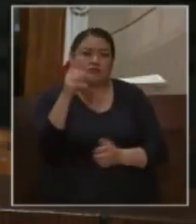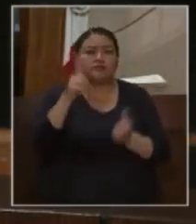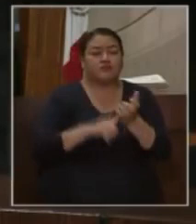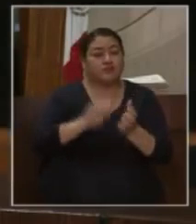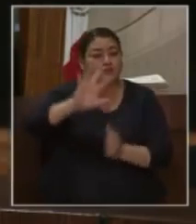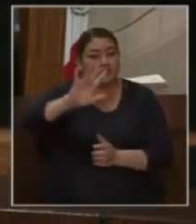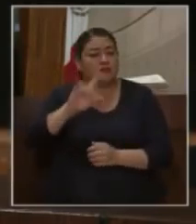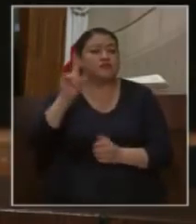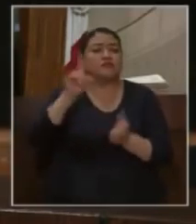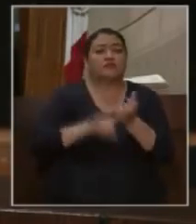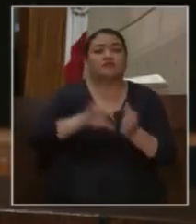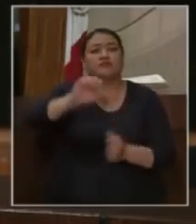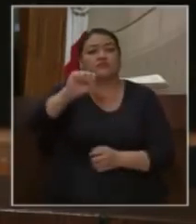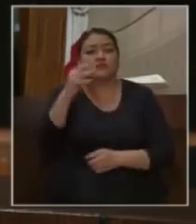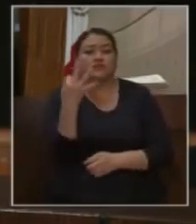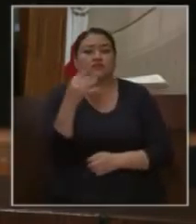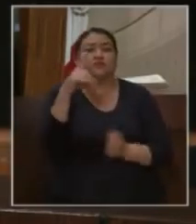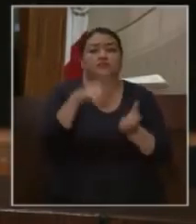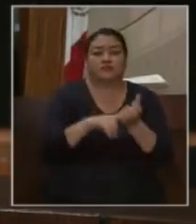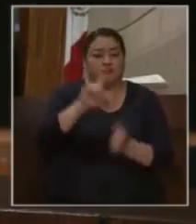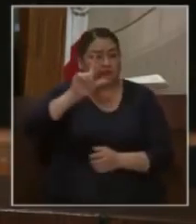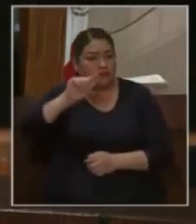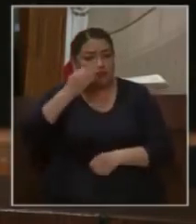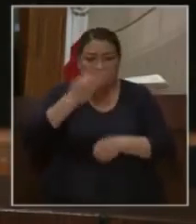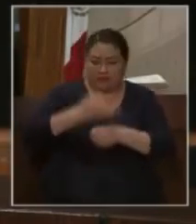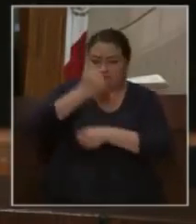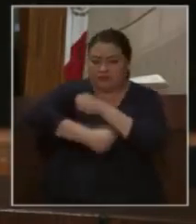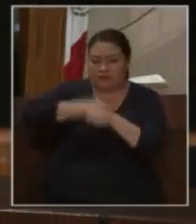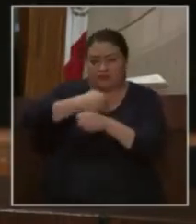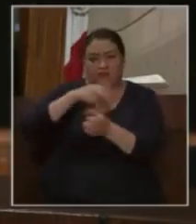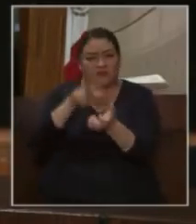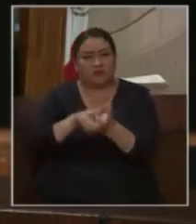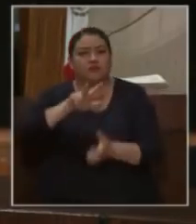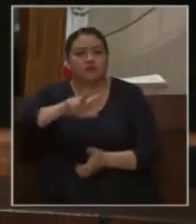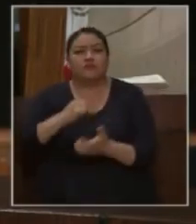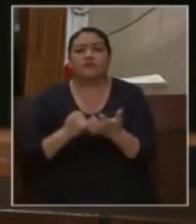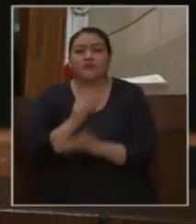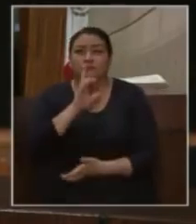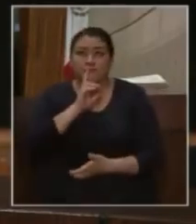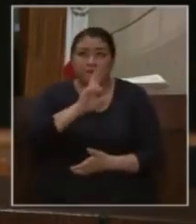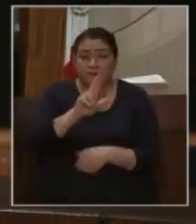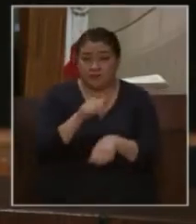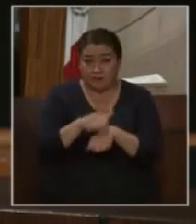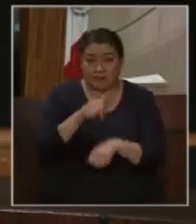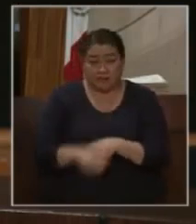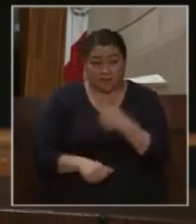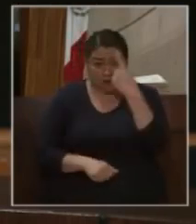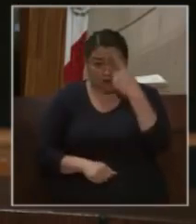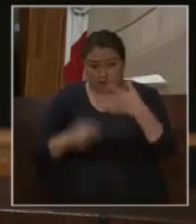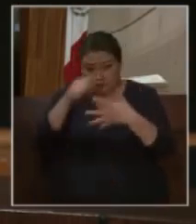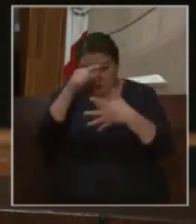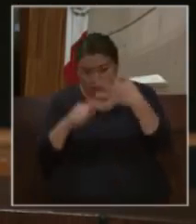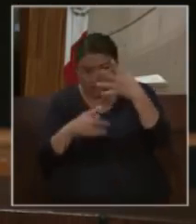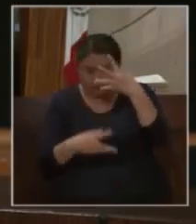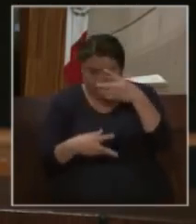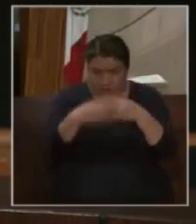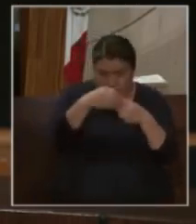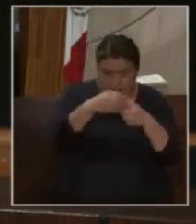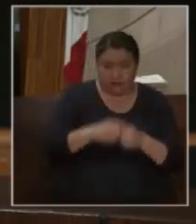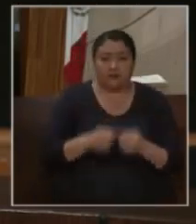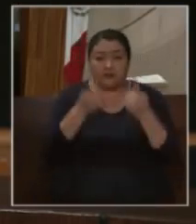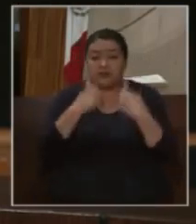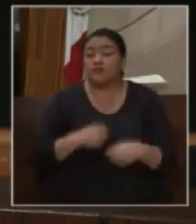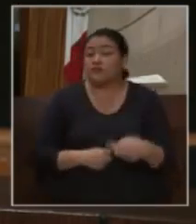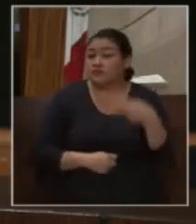1050, 1063 y 1070, todos de este año, se resuelve. Primero, se acumulan los recursos